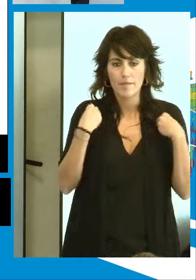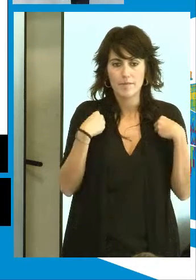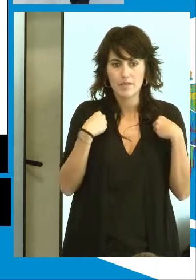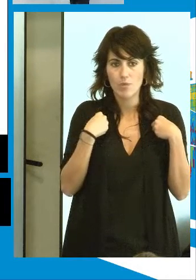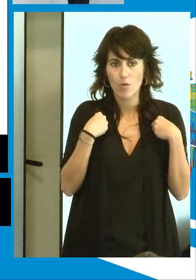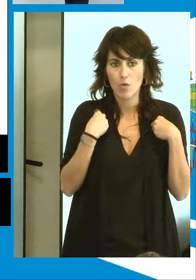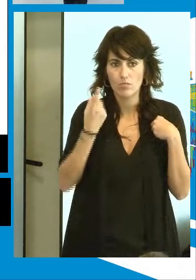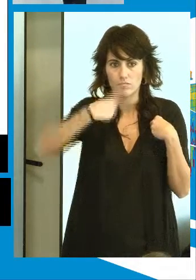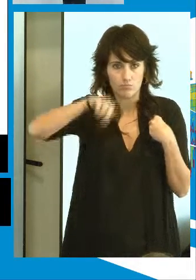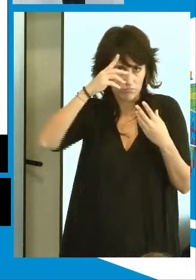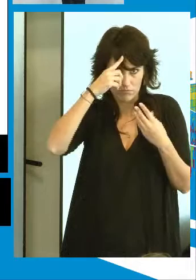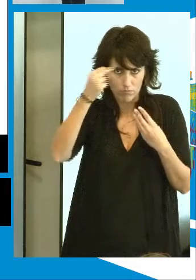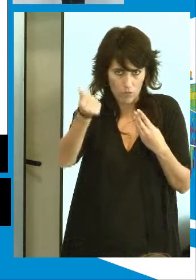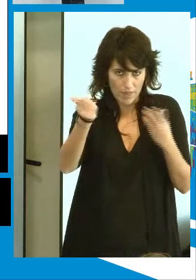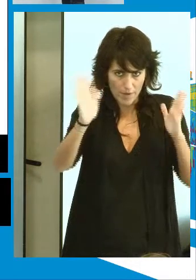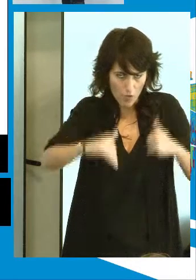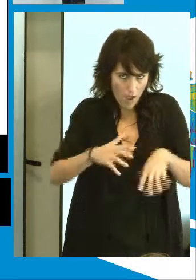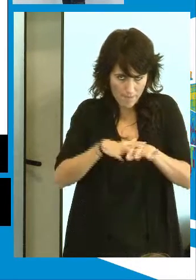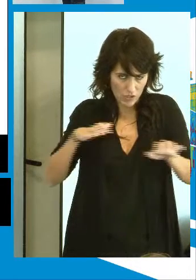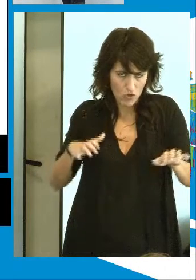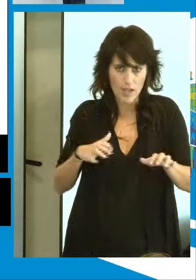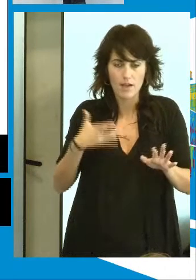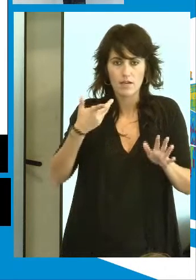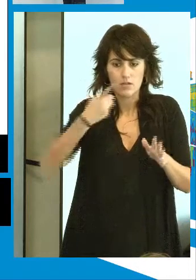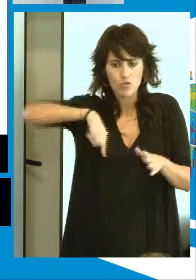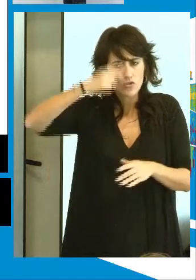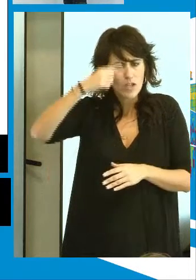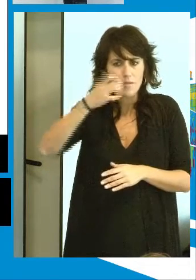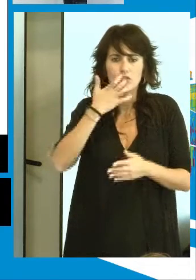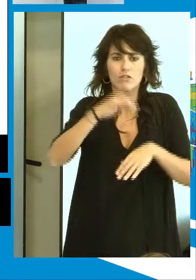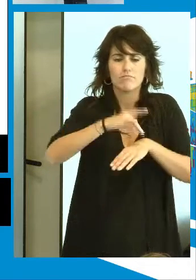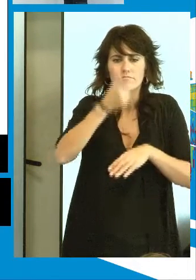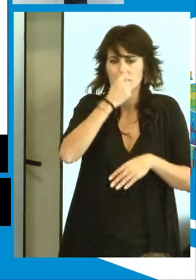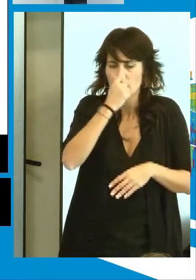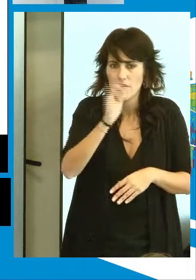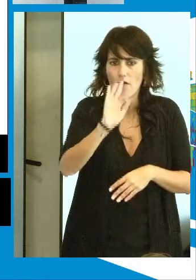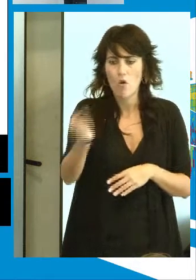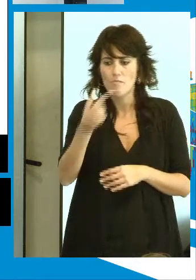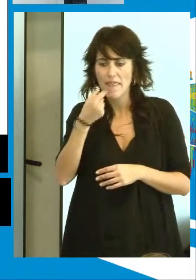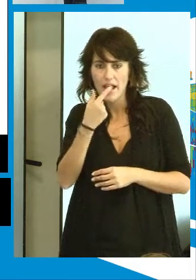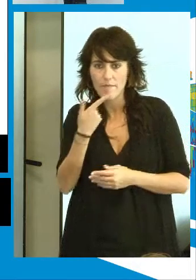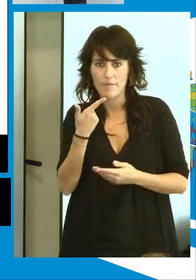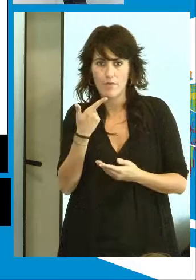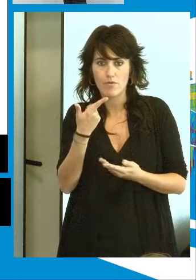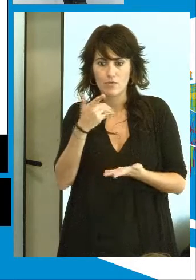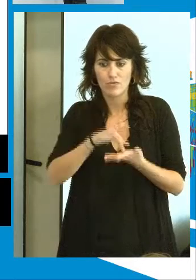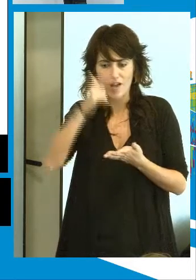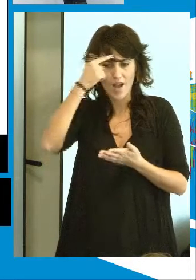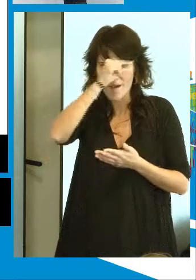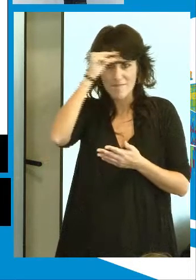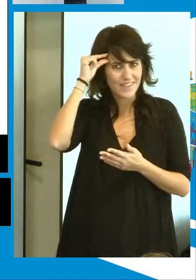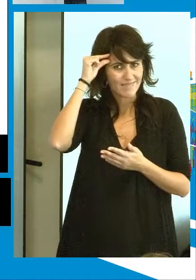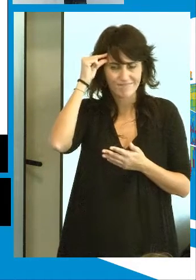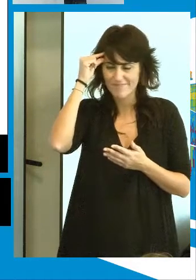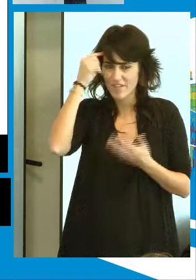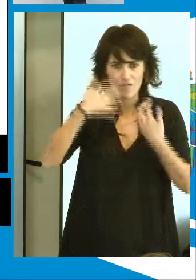no tenemos Alzheimer, la mayoría, sabemos que si estamos resfriados o que si tomamos cierto tipo de medicación, la mente no nos